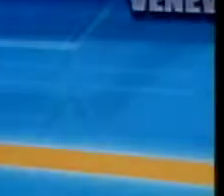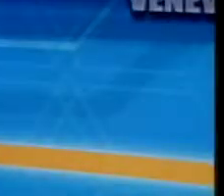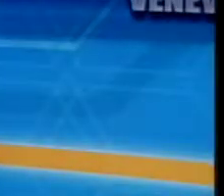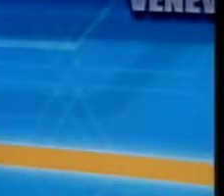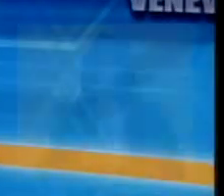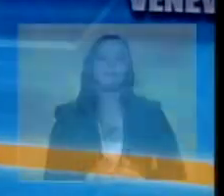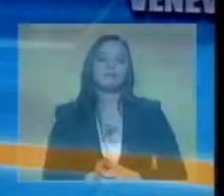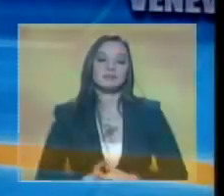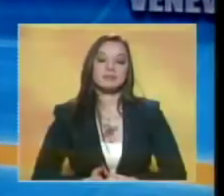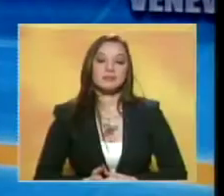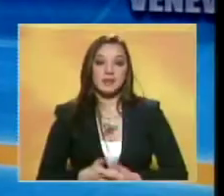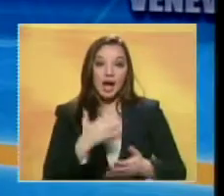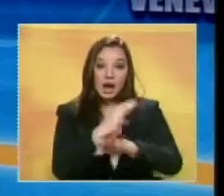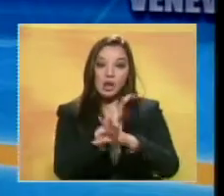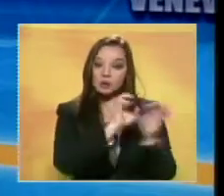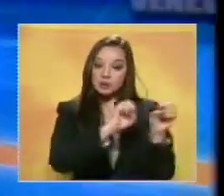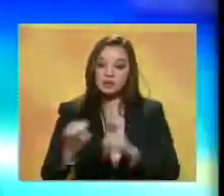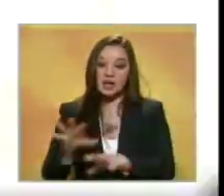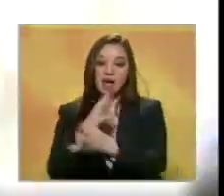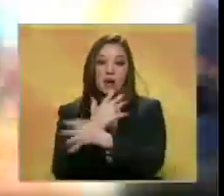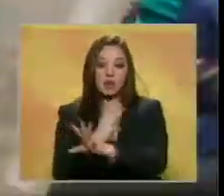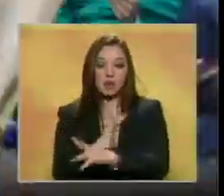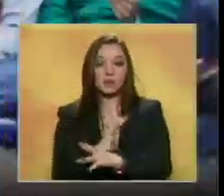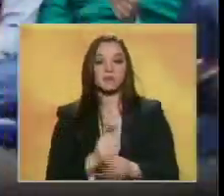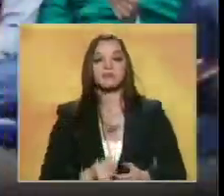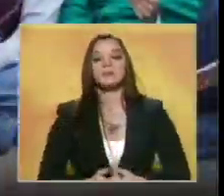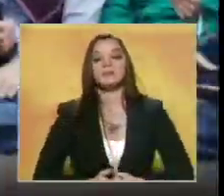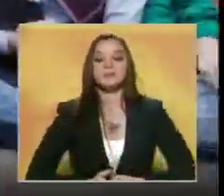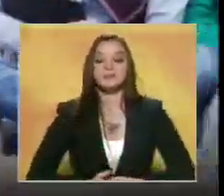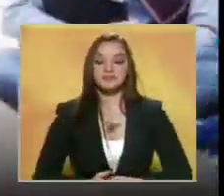Al acoso, sácalo del juego.